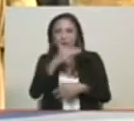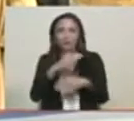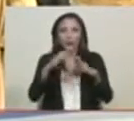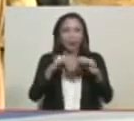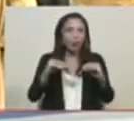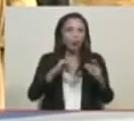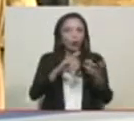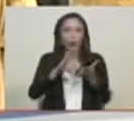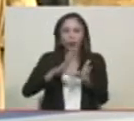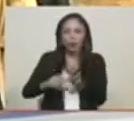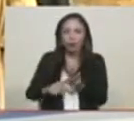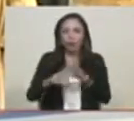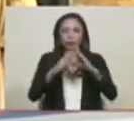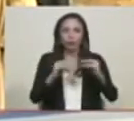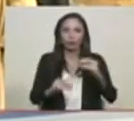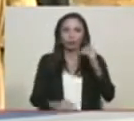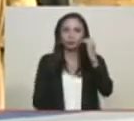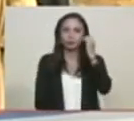venezolanos